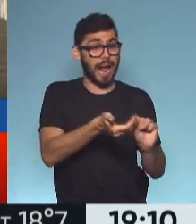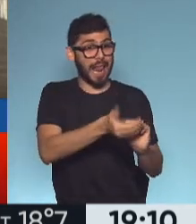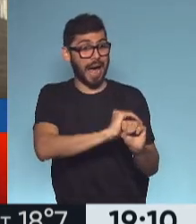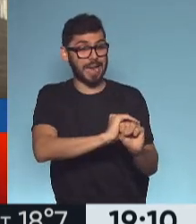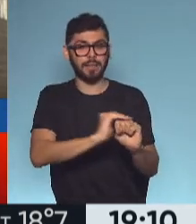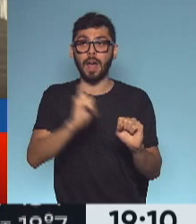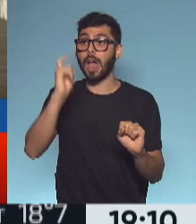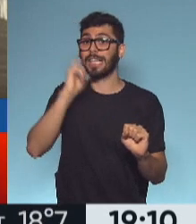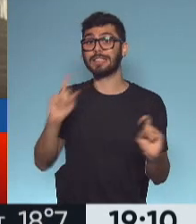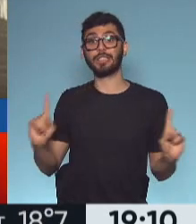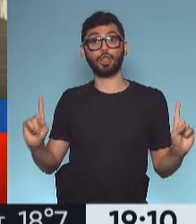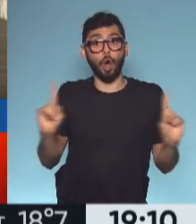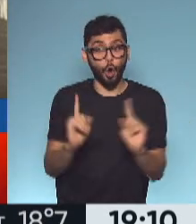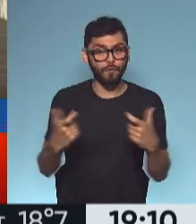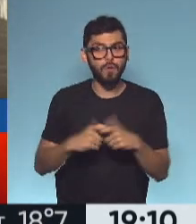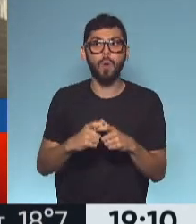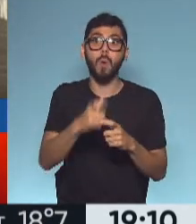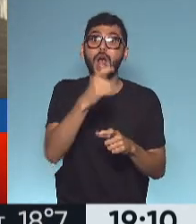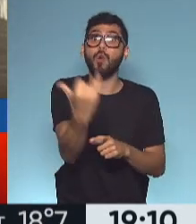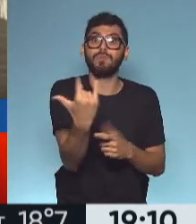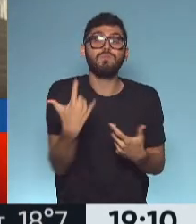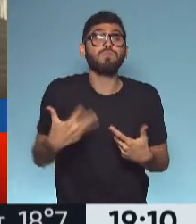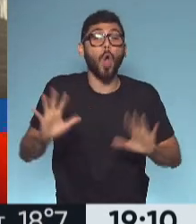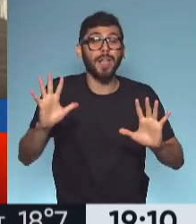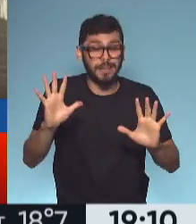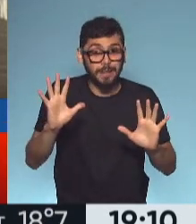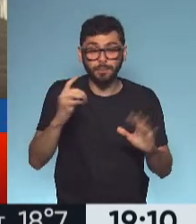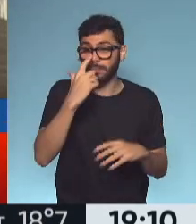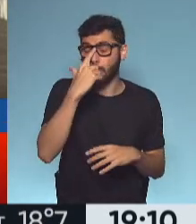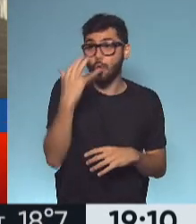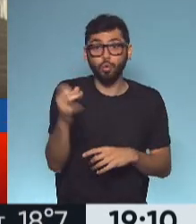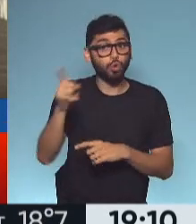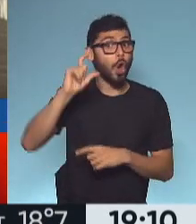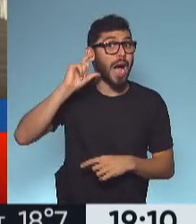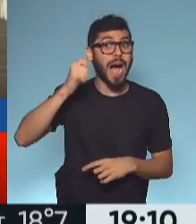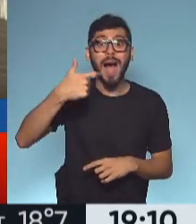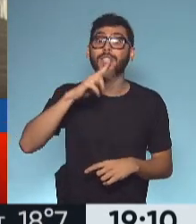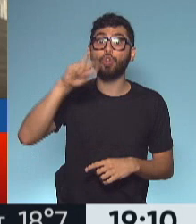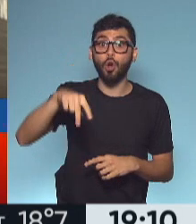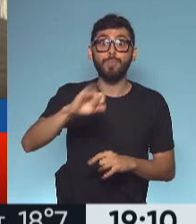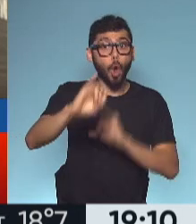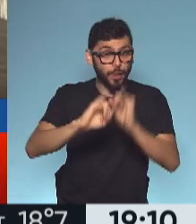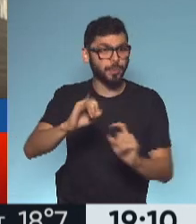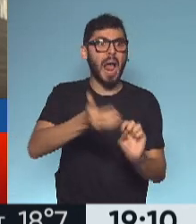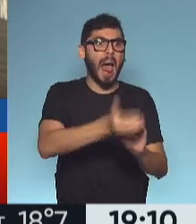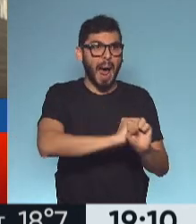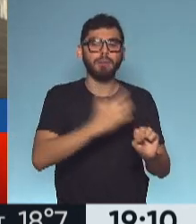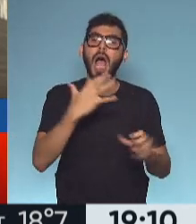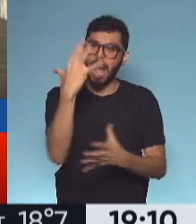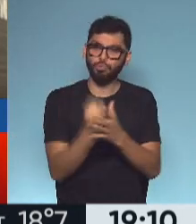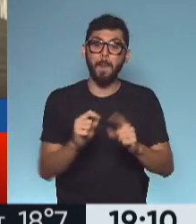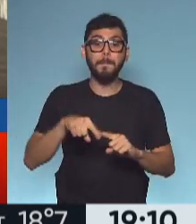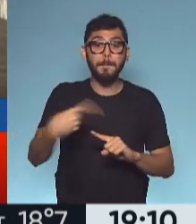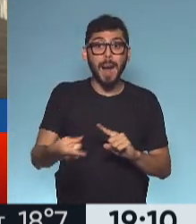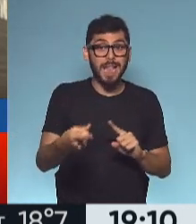Larreta y el gobernador bonaerense Axel Kicillof. De hecho, recién contaba Gastón que Rodríguez Larreta aceptó participar mañana del Zoom con